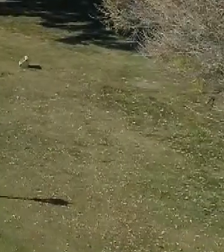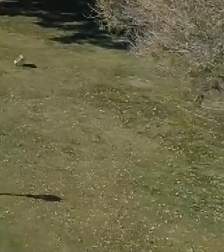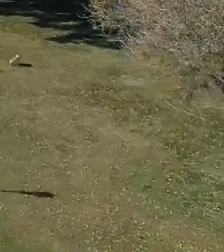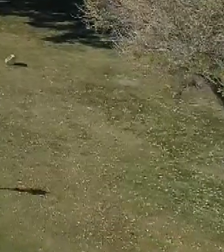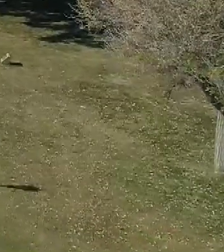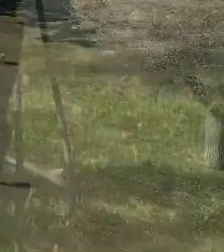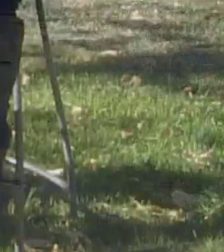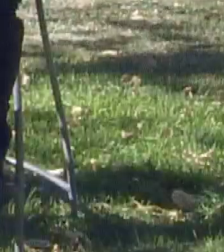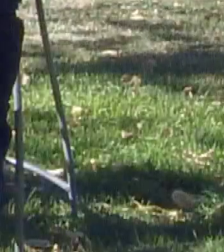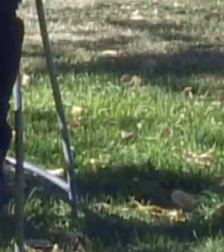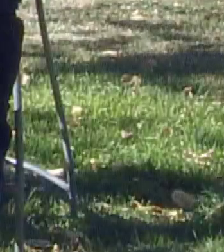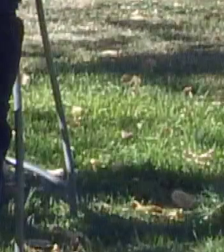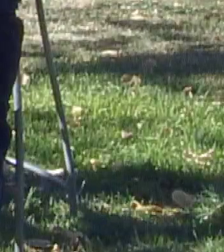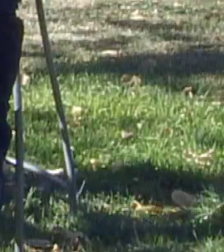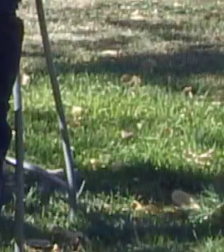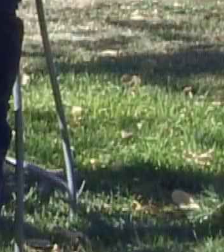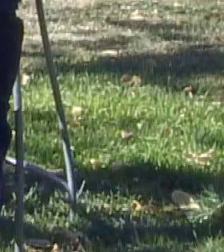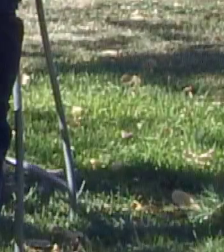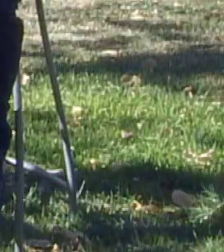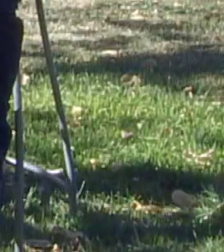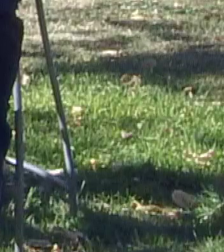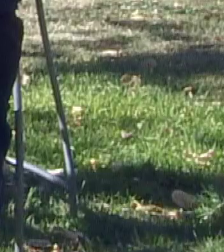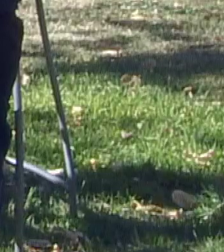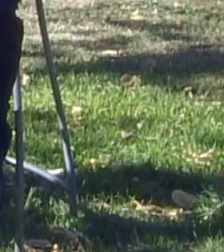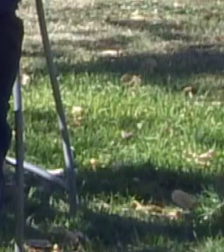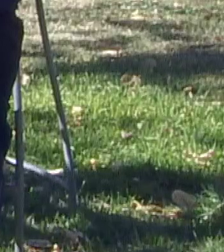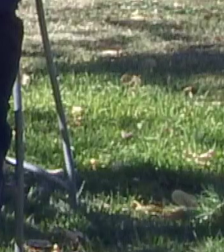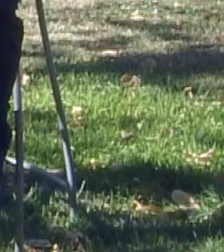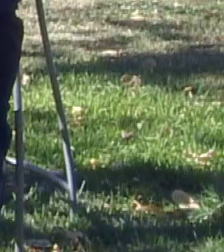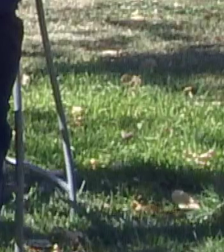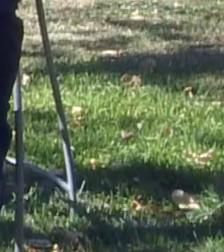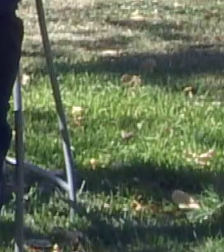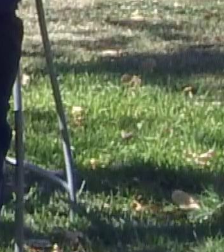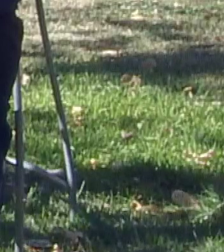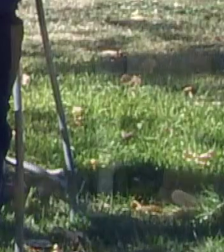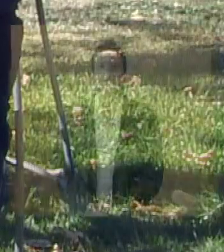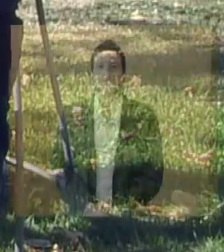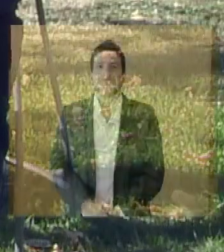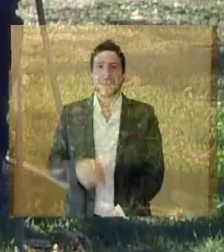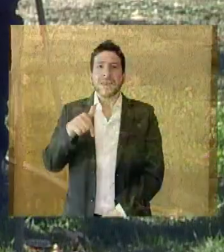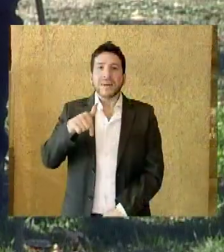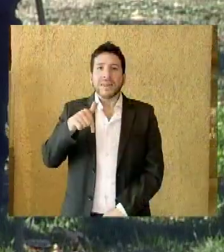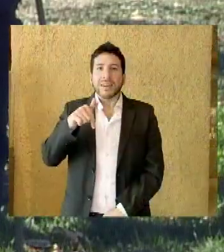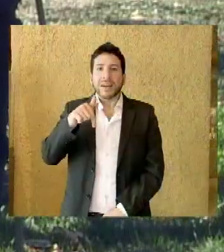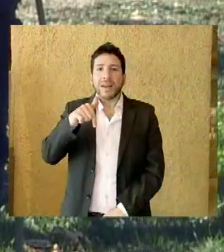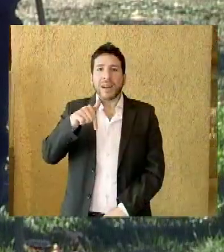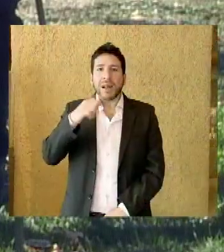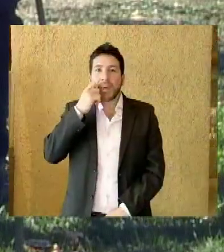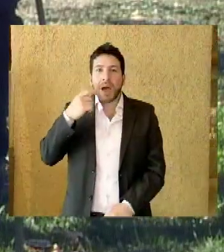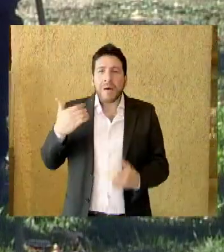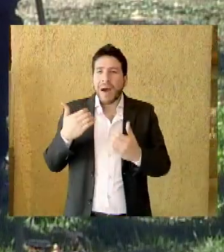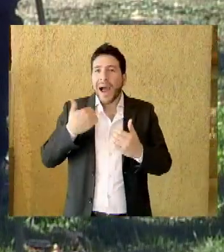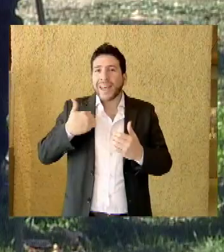Bueno, salud, por supuesto, para todos ustedes que están desde el sur. Salud para todos los que nos están acompañando. Hoy habrá muchos brindis en las casas de